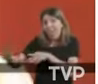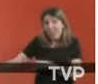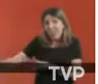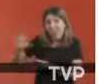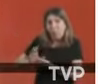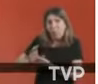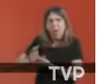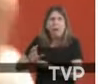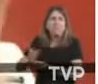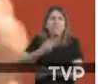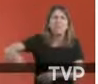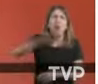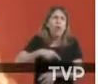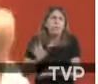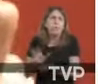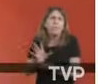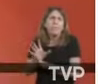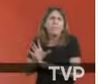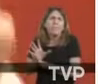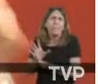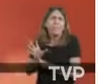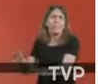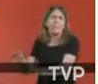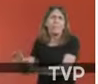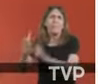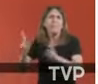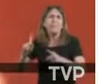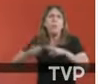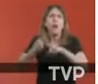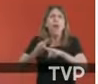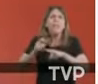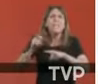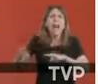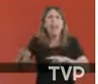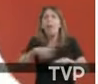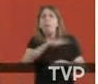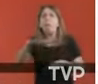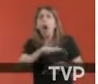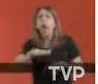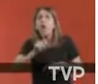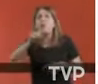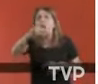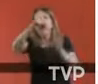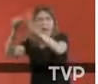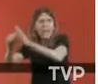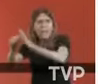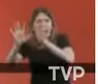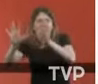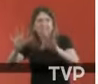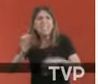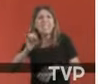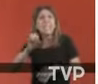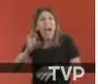absolutamente odiosa dentro de la doctrina económica internacional con que se rigen los pueblos cultos del mundo. Se